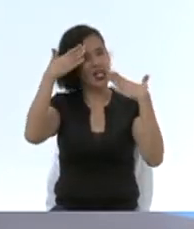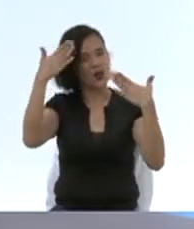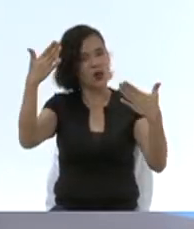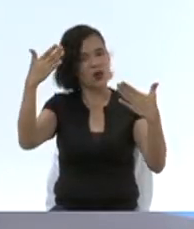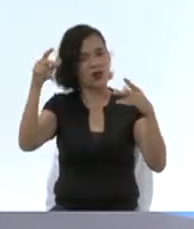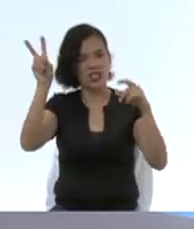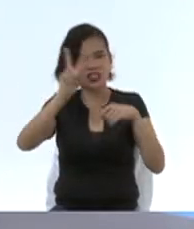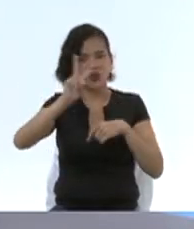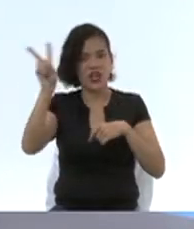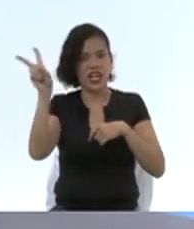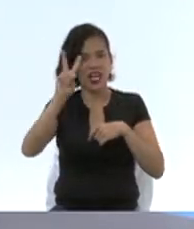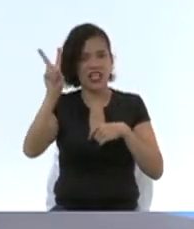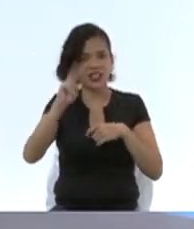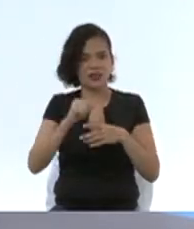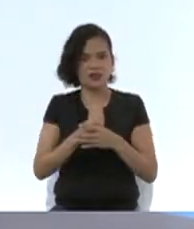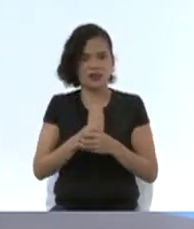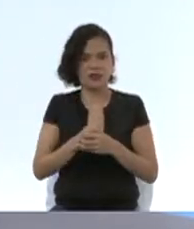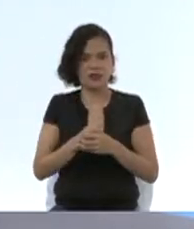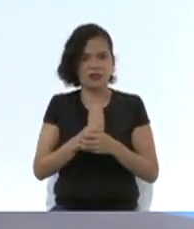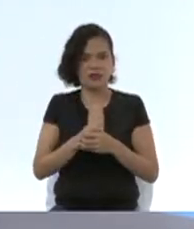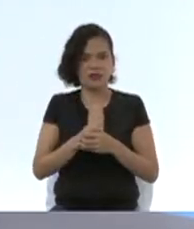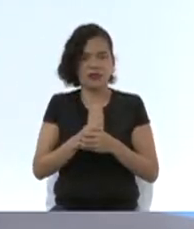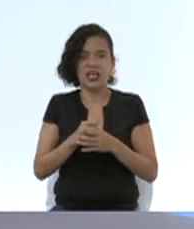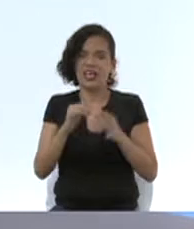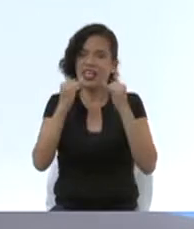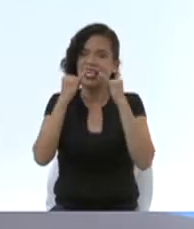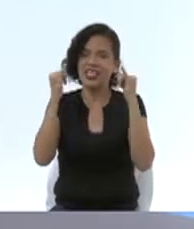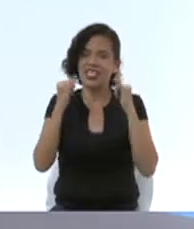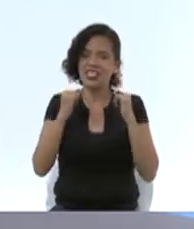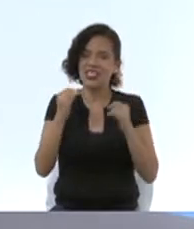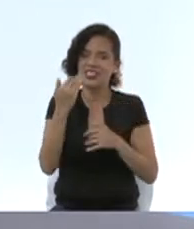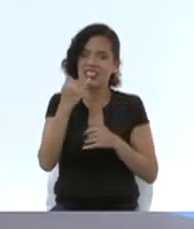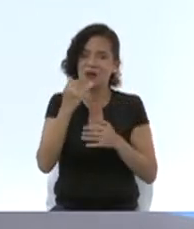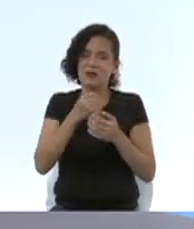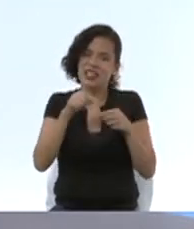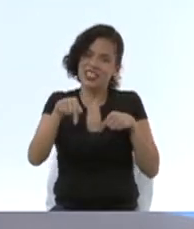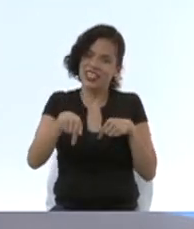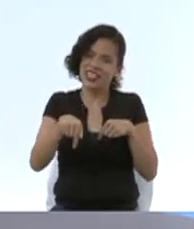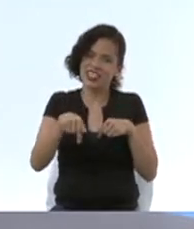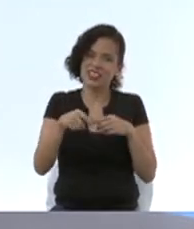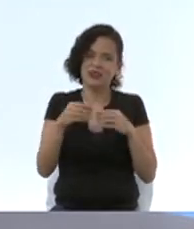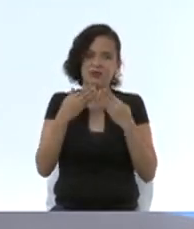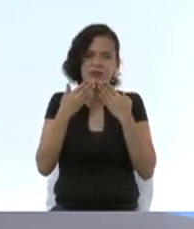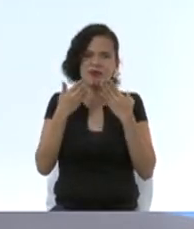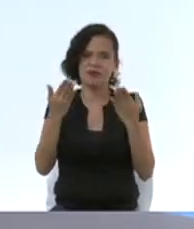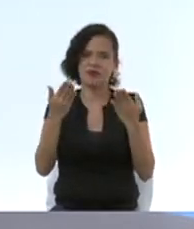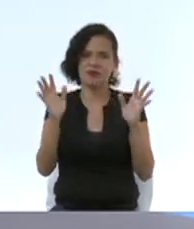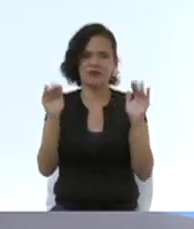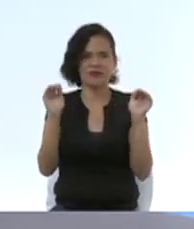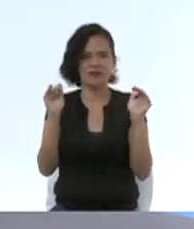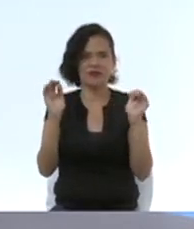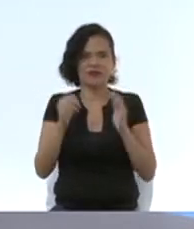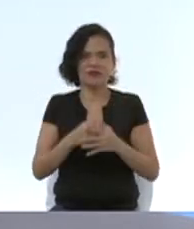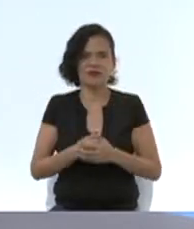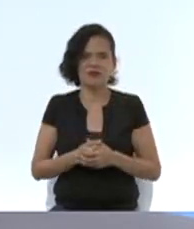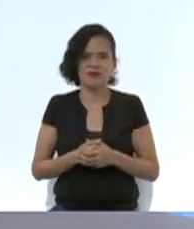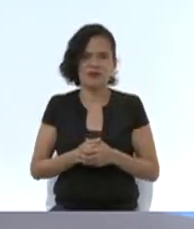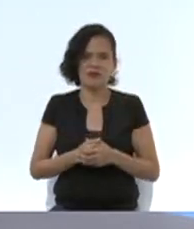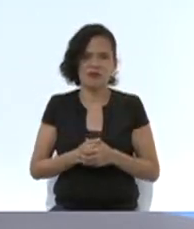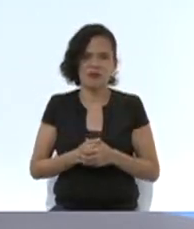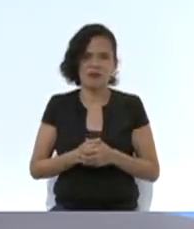a Venezuela. ¡Ay, qué lindo poder estar aquí! ¡Hasta la próxima! ¡Chao,